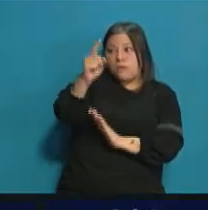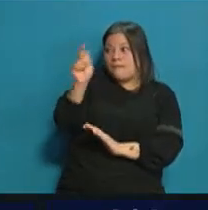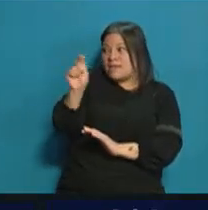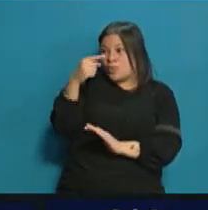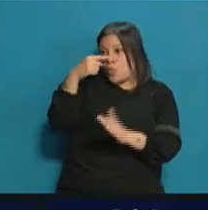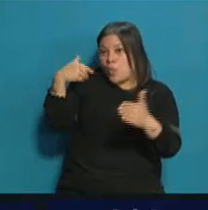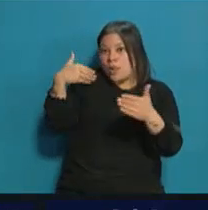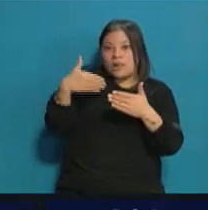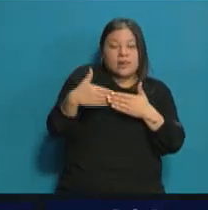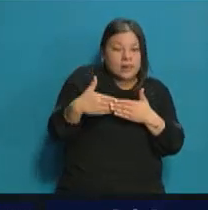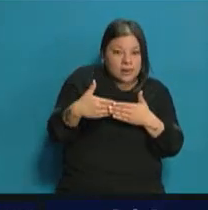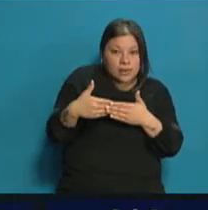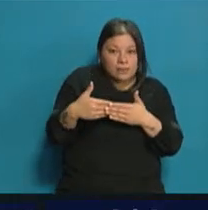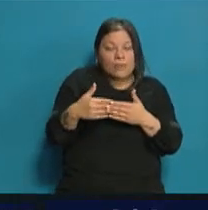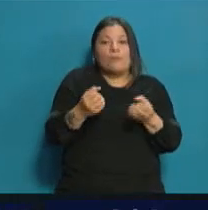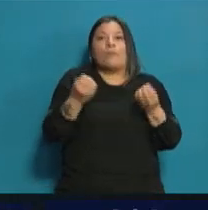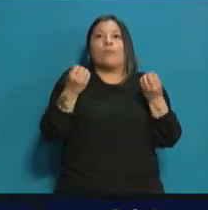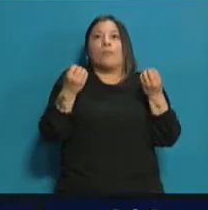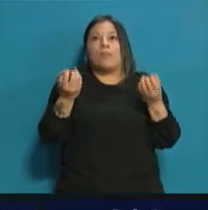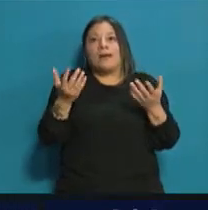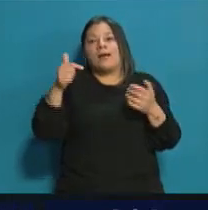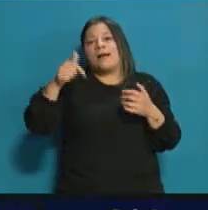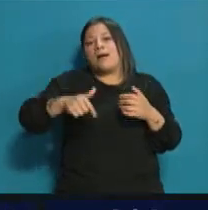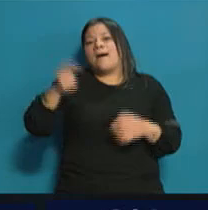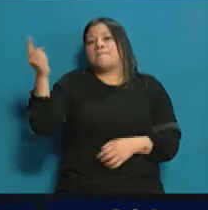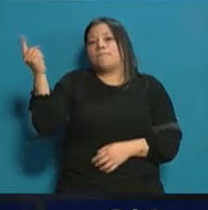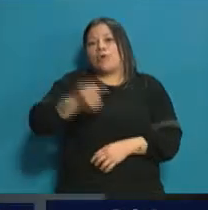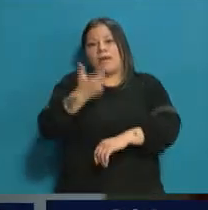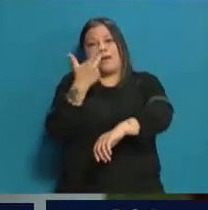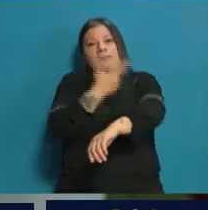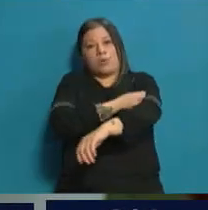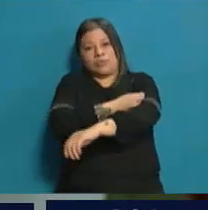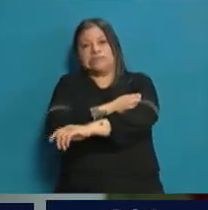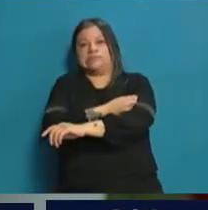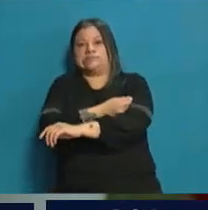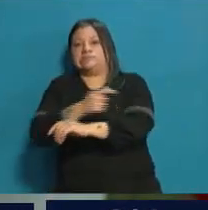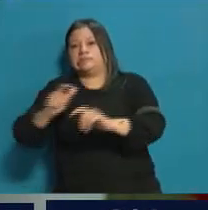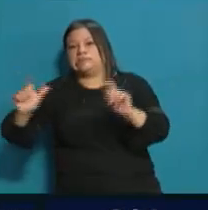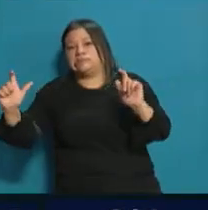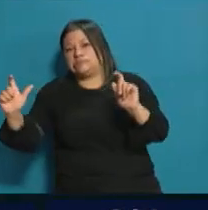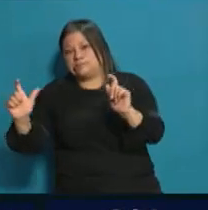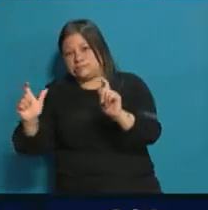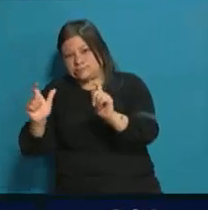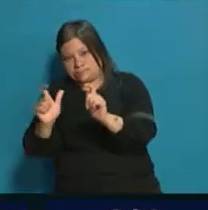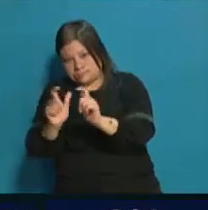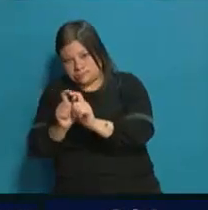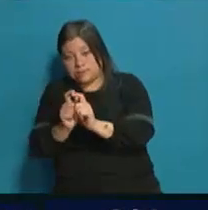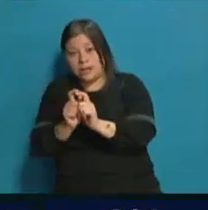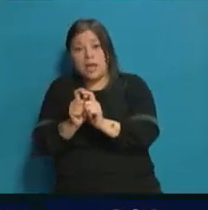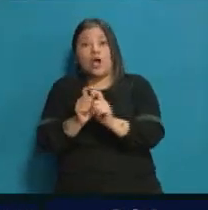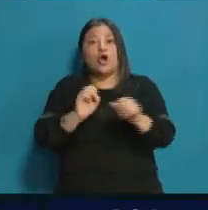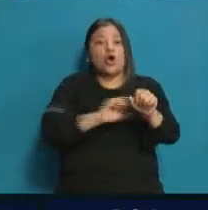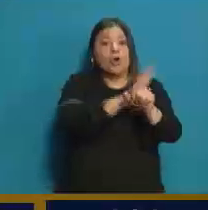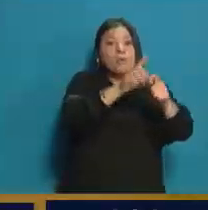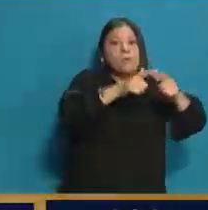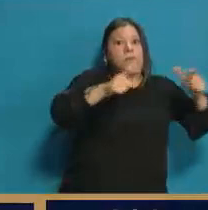Y esto se da en el contexto, en un marco en donde la tasa de vacunación también es baja. ¿Y por qué se debe este aumento, Dani, de casos